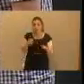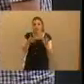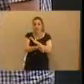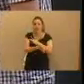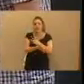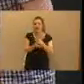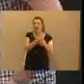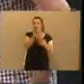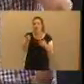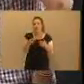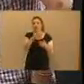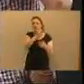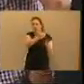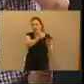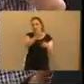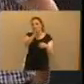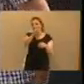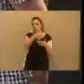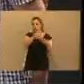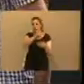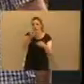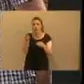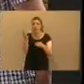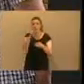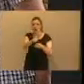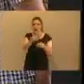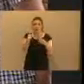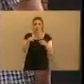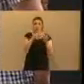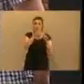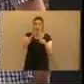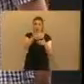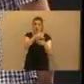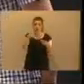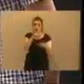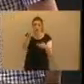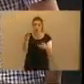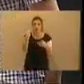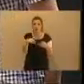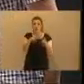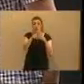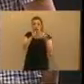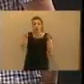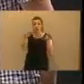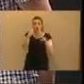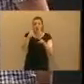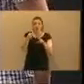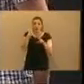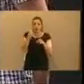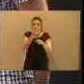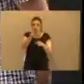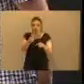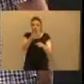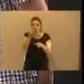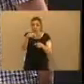de 73 millones de euros, muy por encima de los 64 declarados. Se lo debe a las mismas entidades financieras que también tienen la deuda